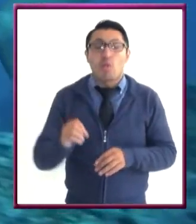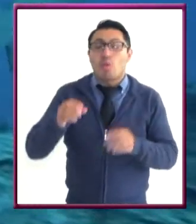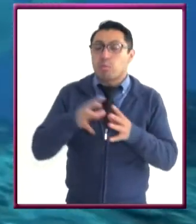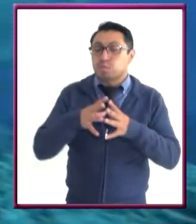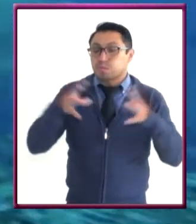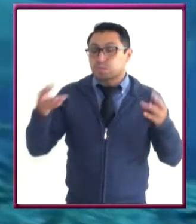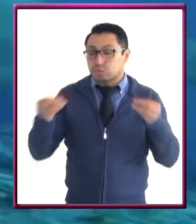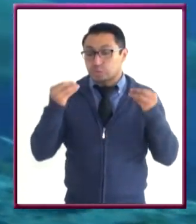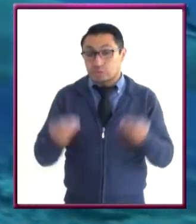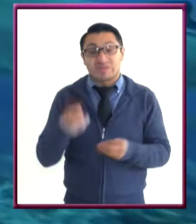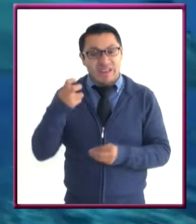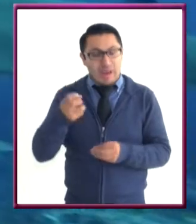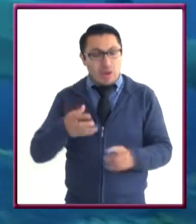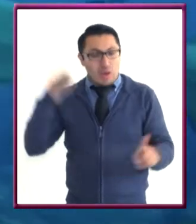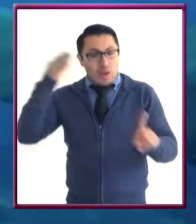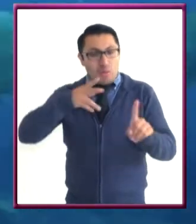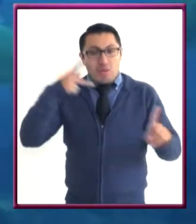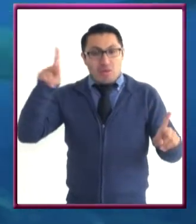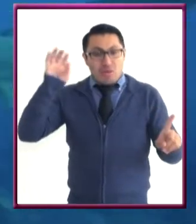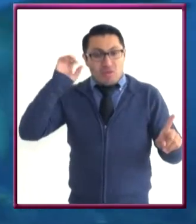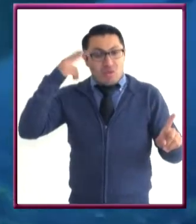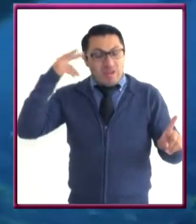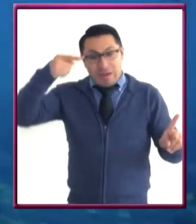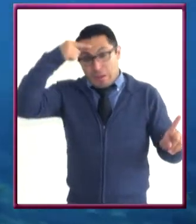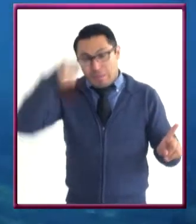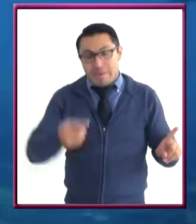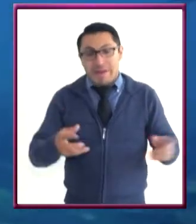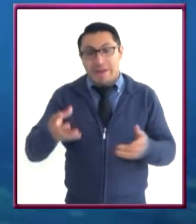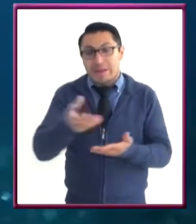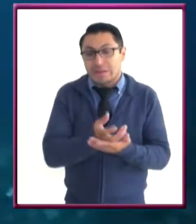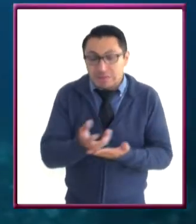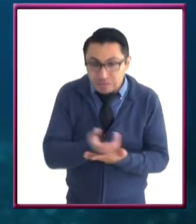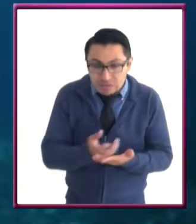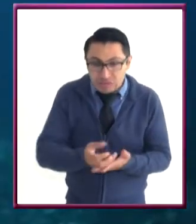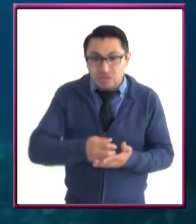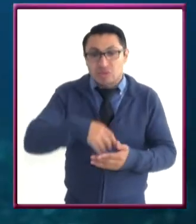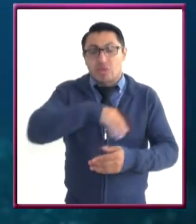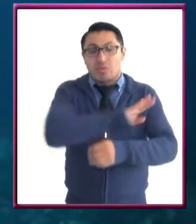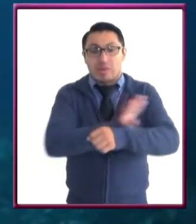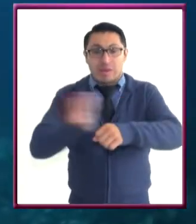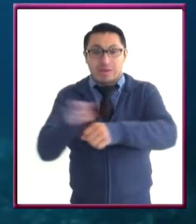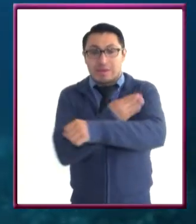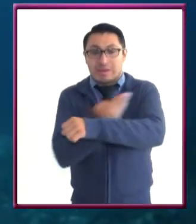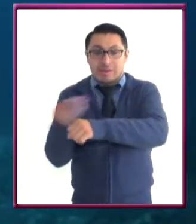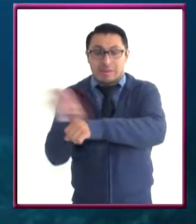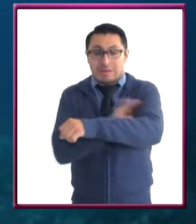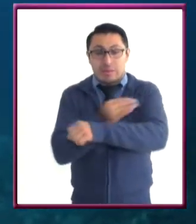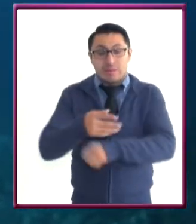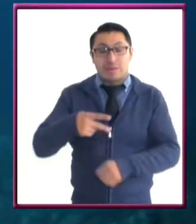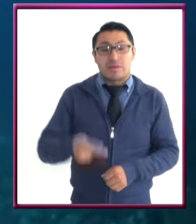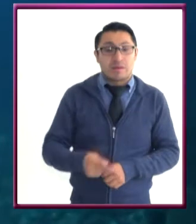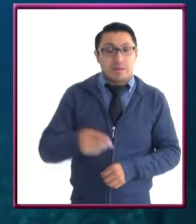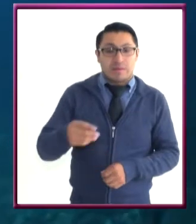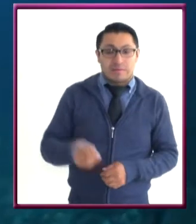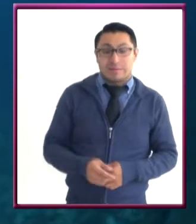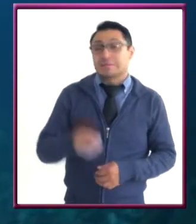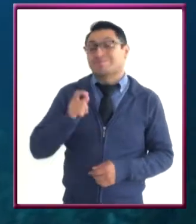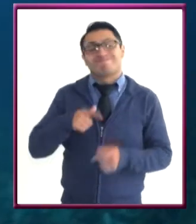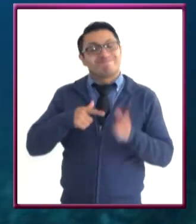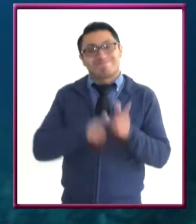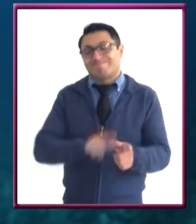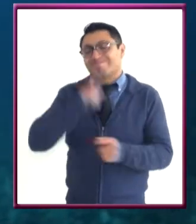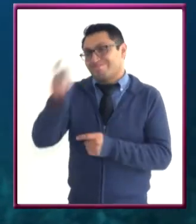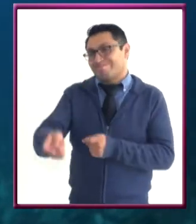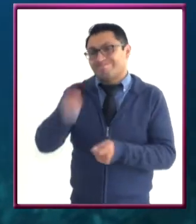chino para elaborar la sopa de aleta de tiburón. Mientras la demanda exista, pues van a seguir pescando